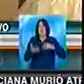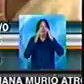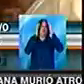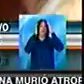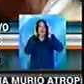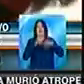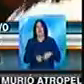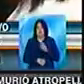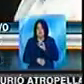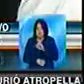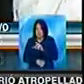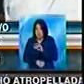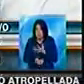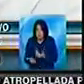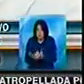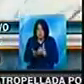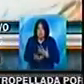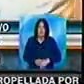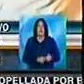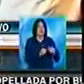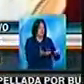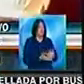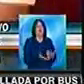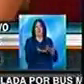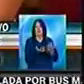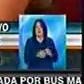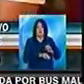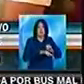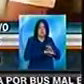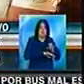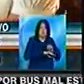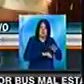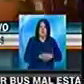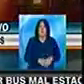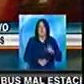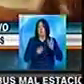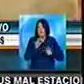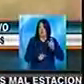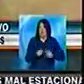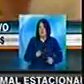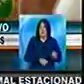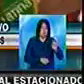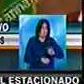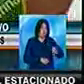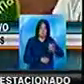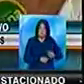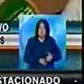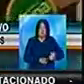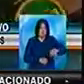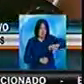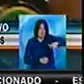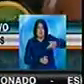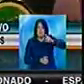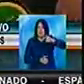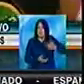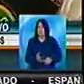cabeza. Silvia, ayúdanos. Así es, así es. Lo que queremos es recomendar a los usuarios del servicio de agua potable y alcantarillado